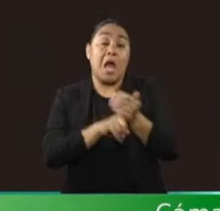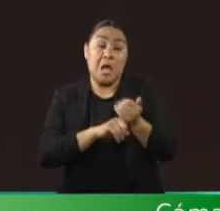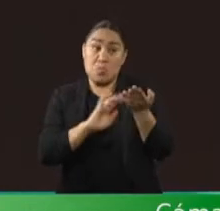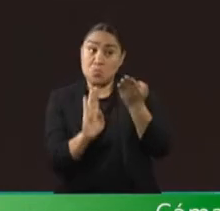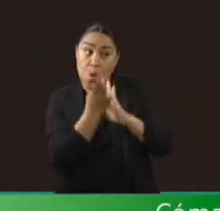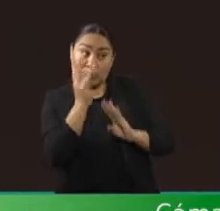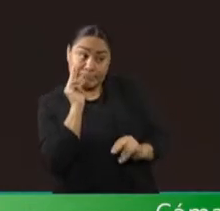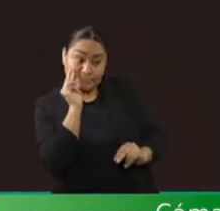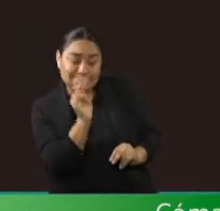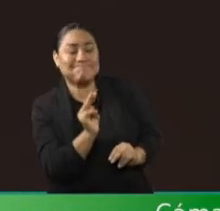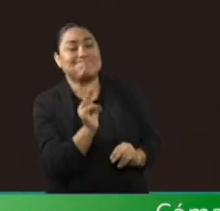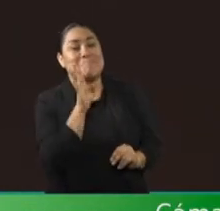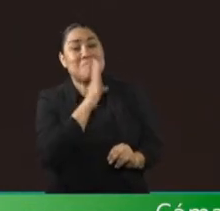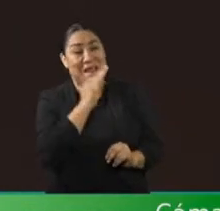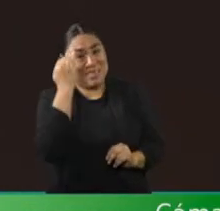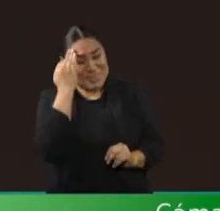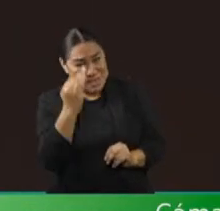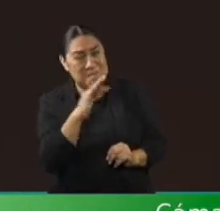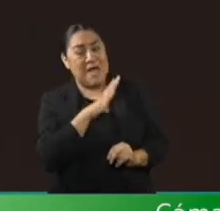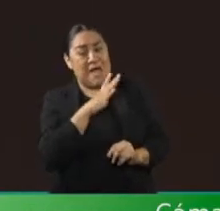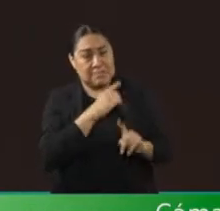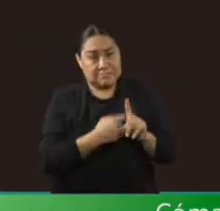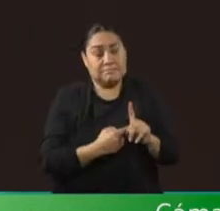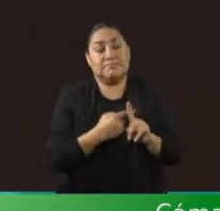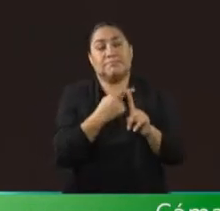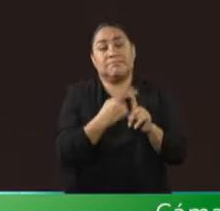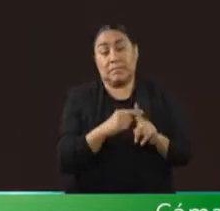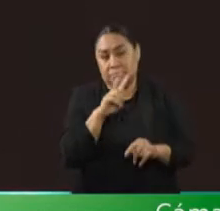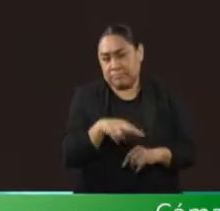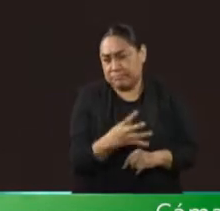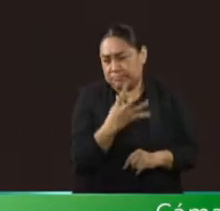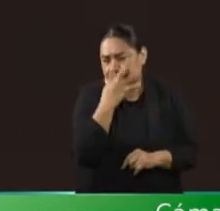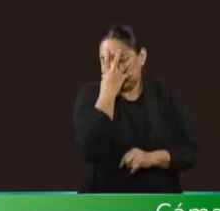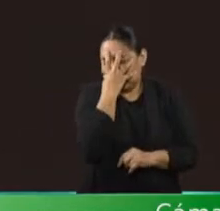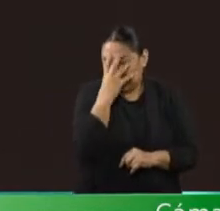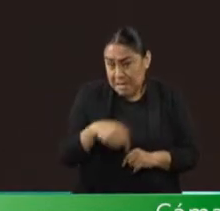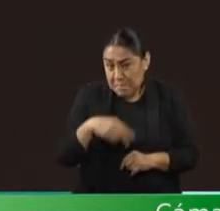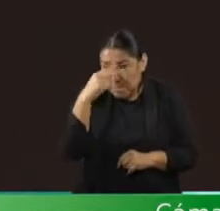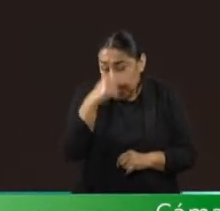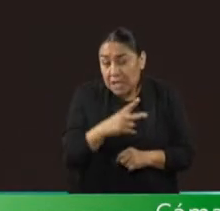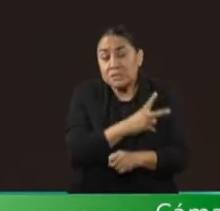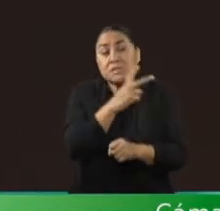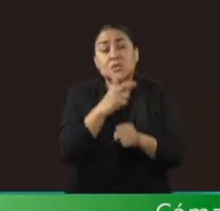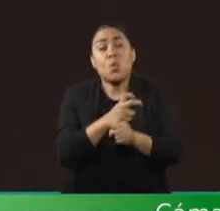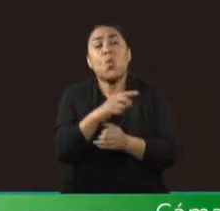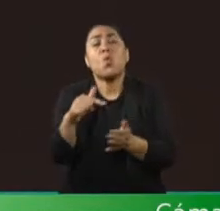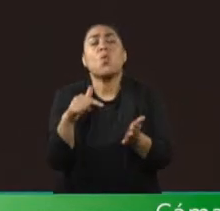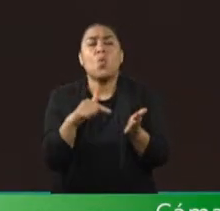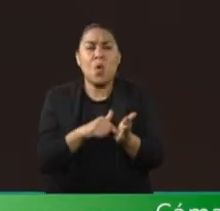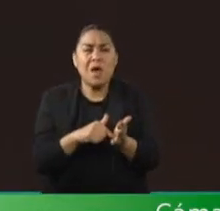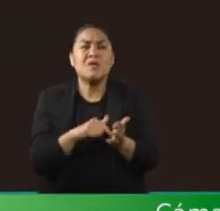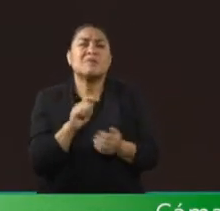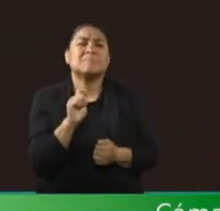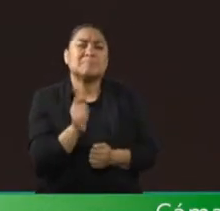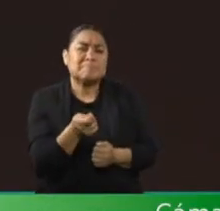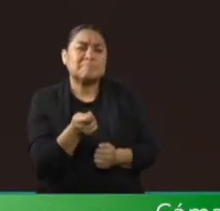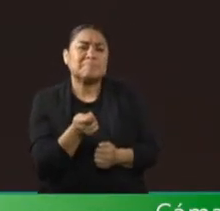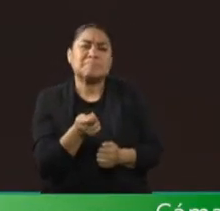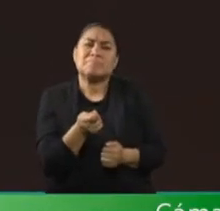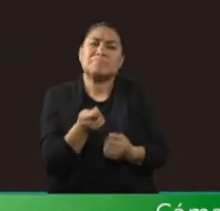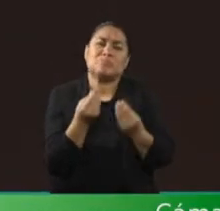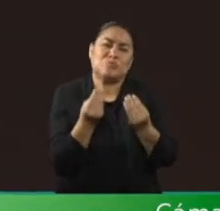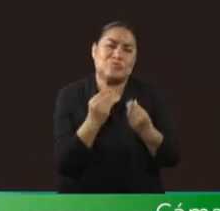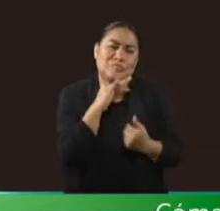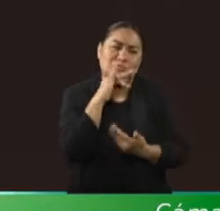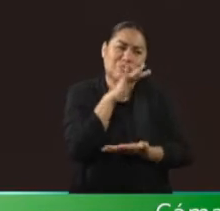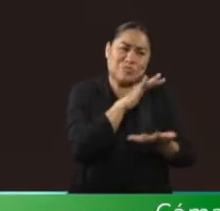en una crisis ambiental. Y resulta una verdadera vergüenza que México ocupe el segundo lugar en países más contaminantes